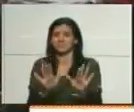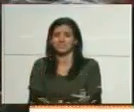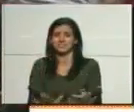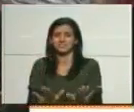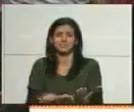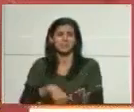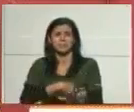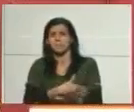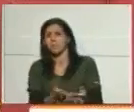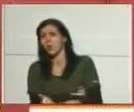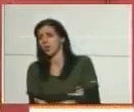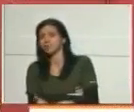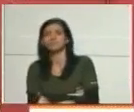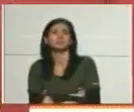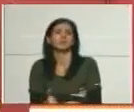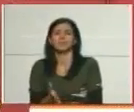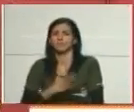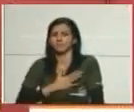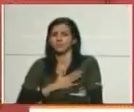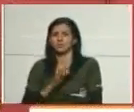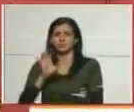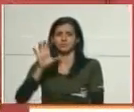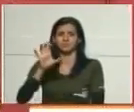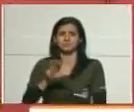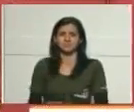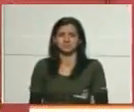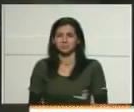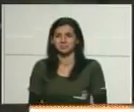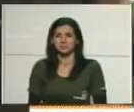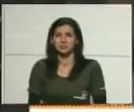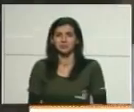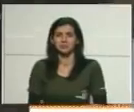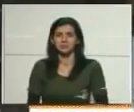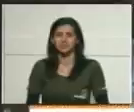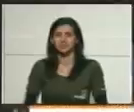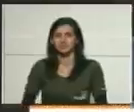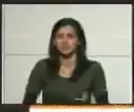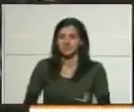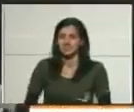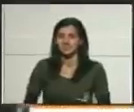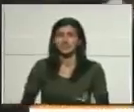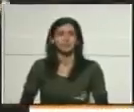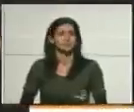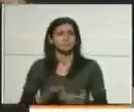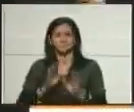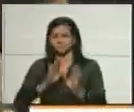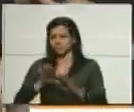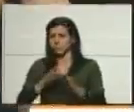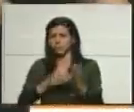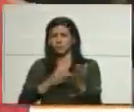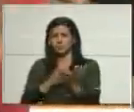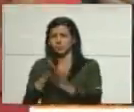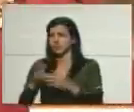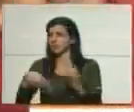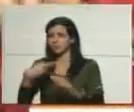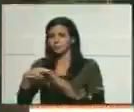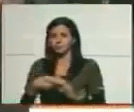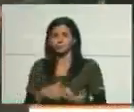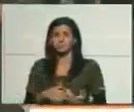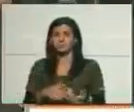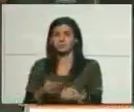aquí lo que hay es patriota, rodilla en tierra con la revolución. Pero fíjese, hermano presidente. Sí.